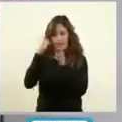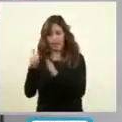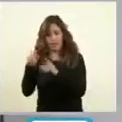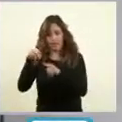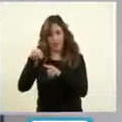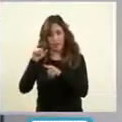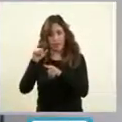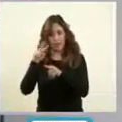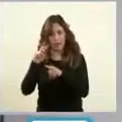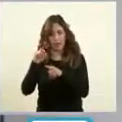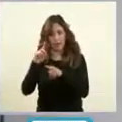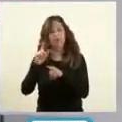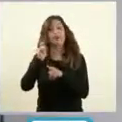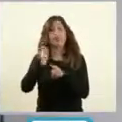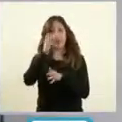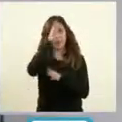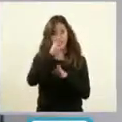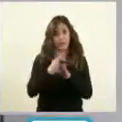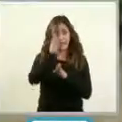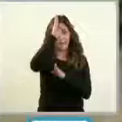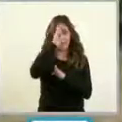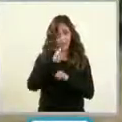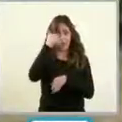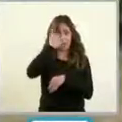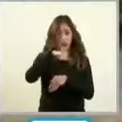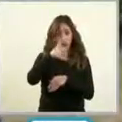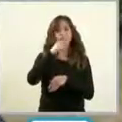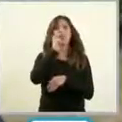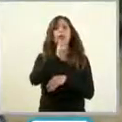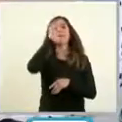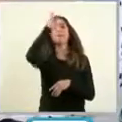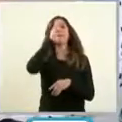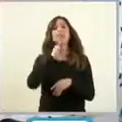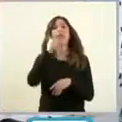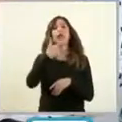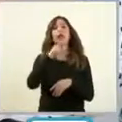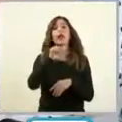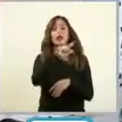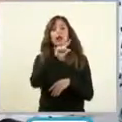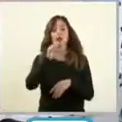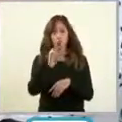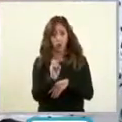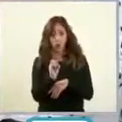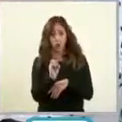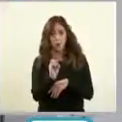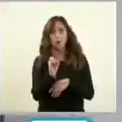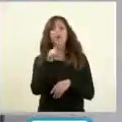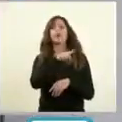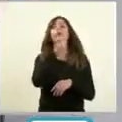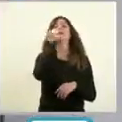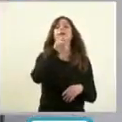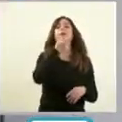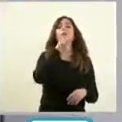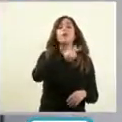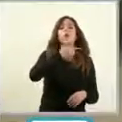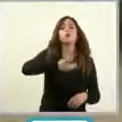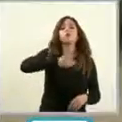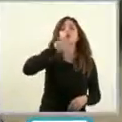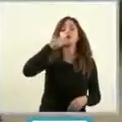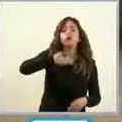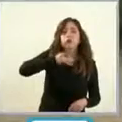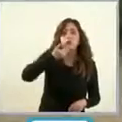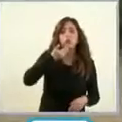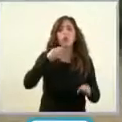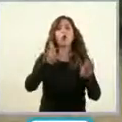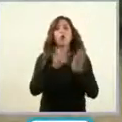12. Cierto. Entonces, aquí es donde vemos que la tradición original era,